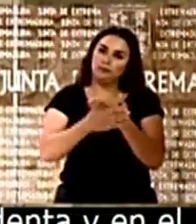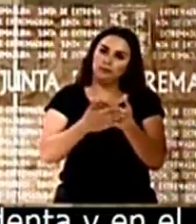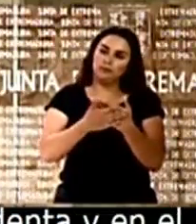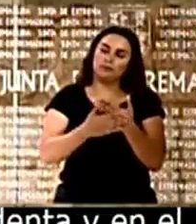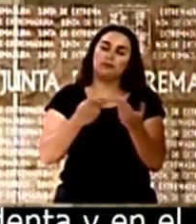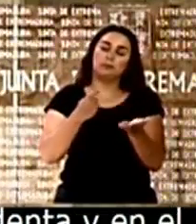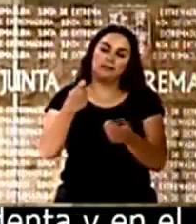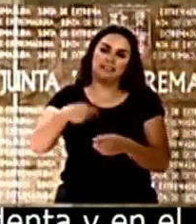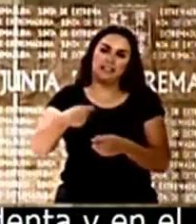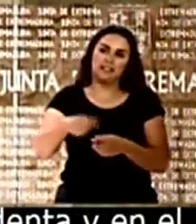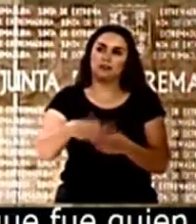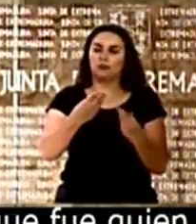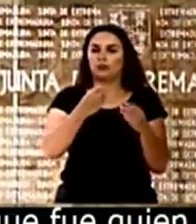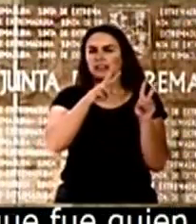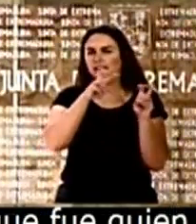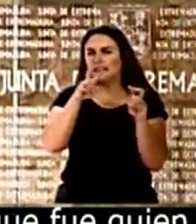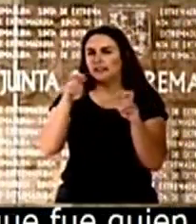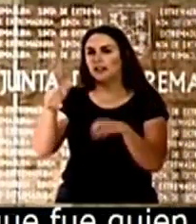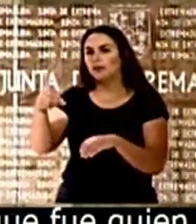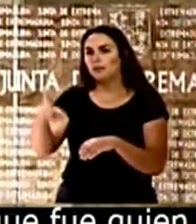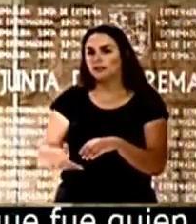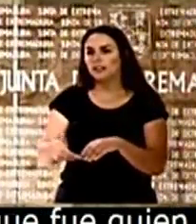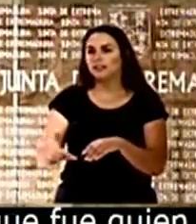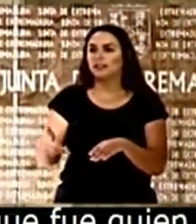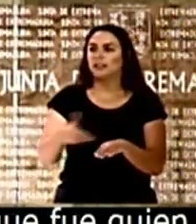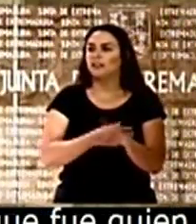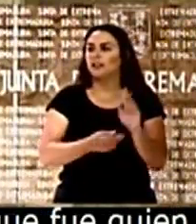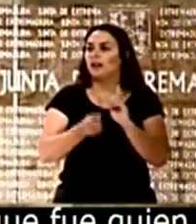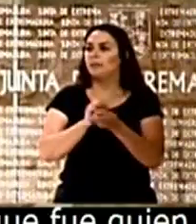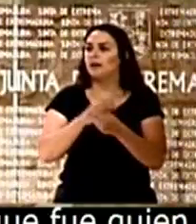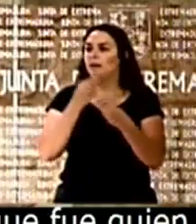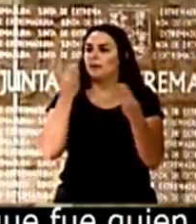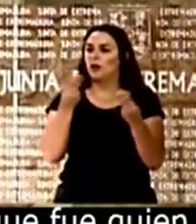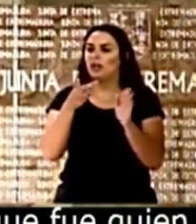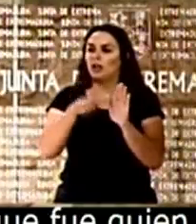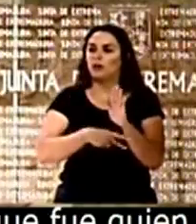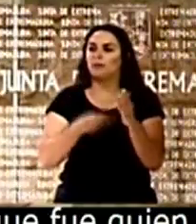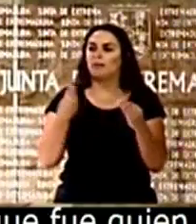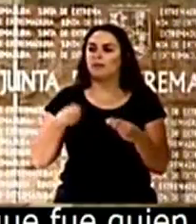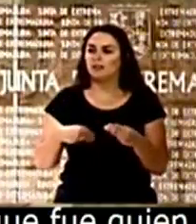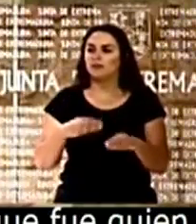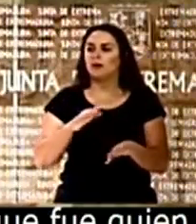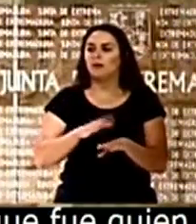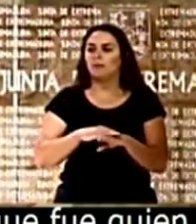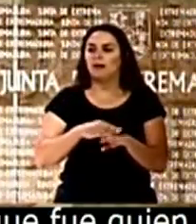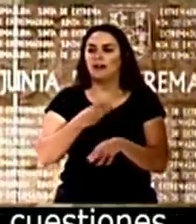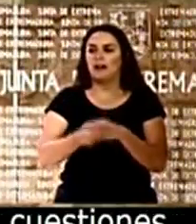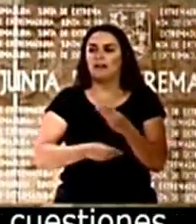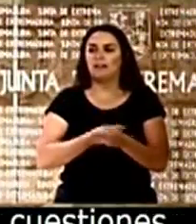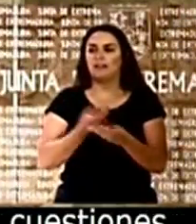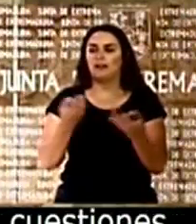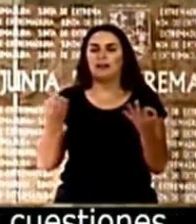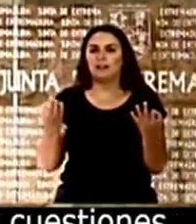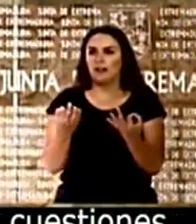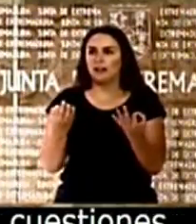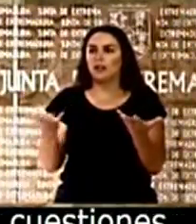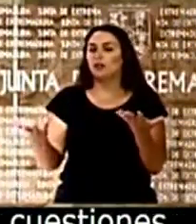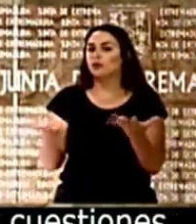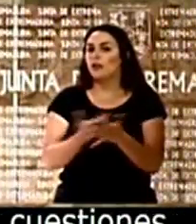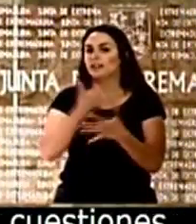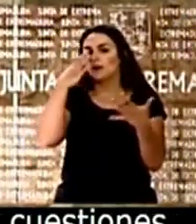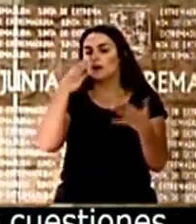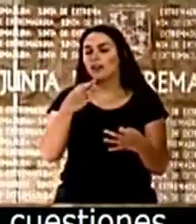de cuestiones importantes que había que cambiar y mejorar en esa norma para que tuviera toda la